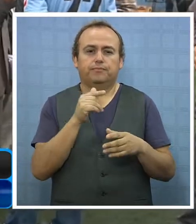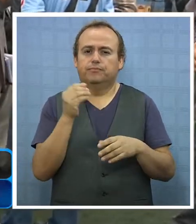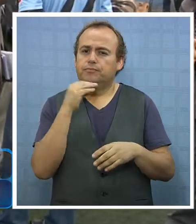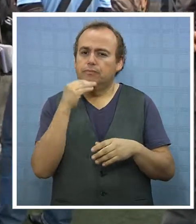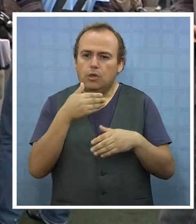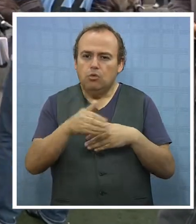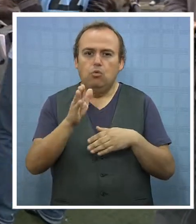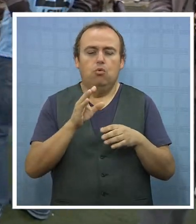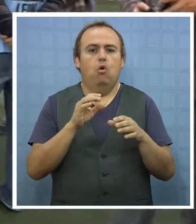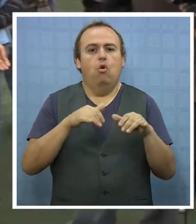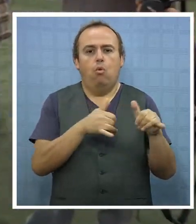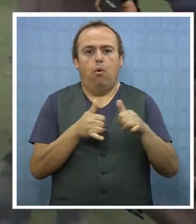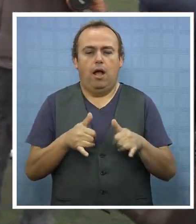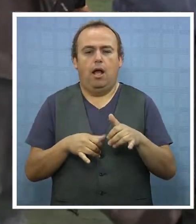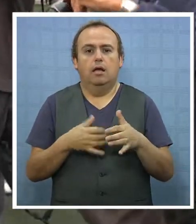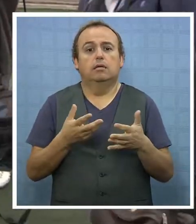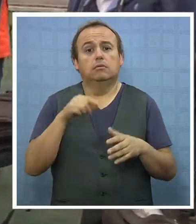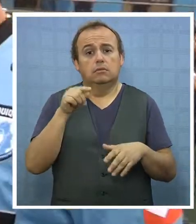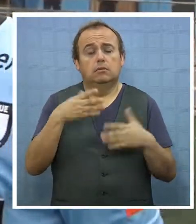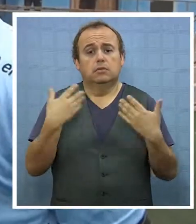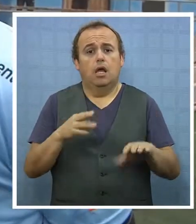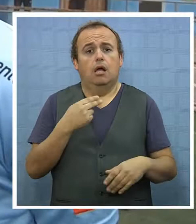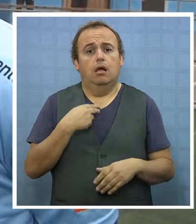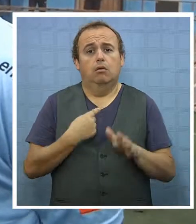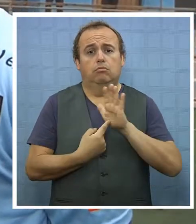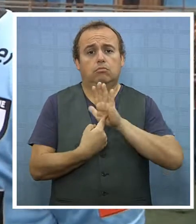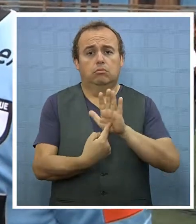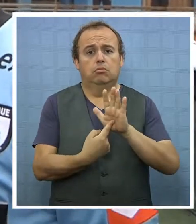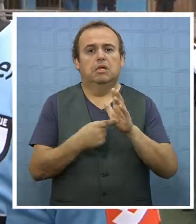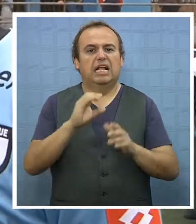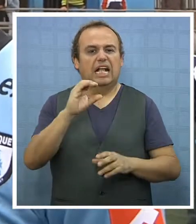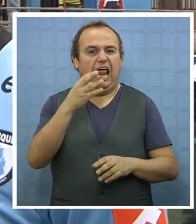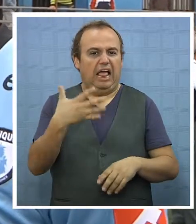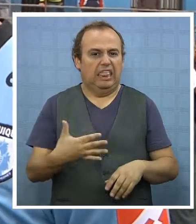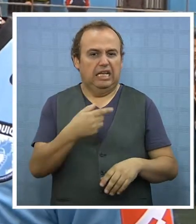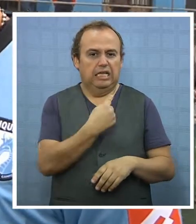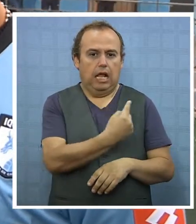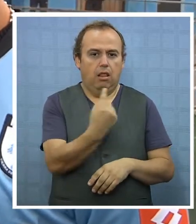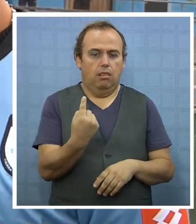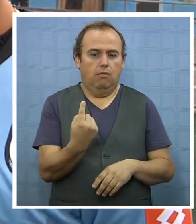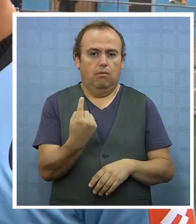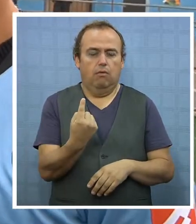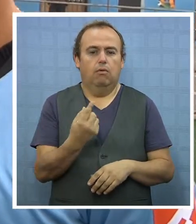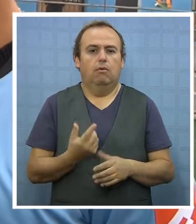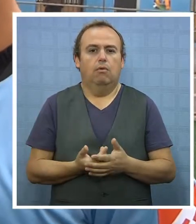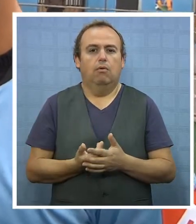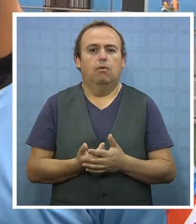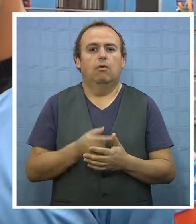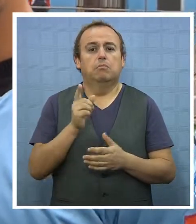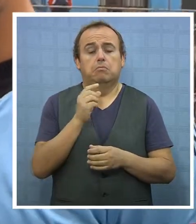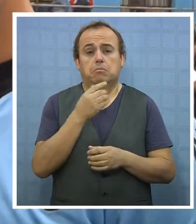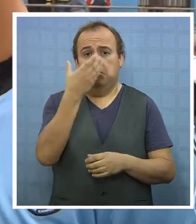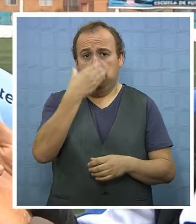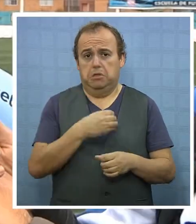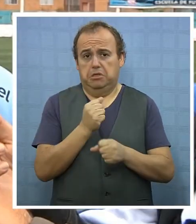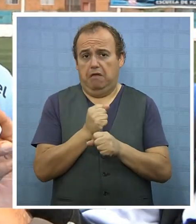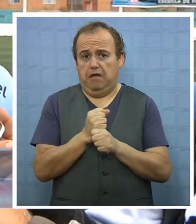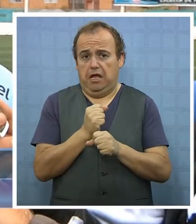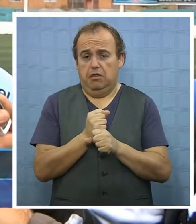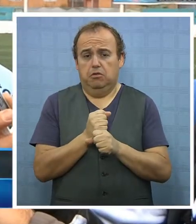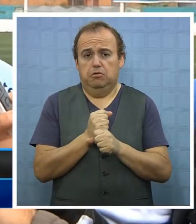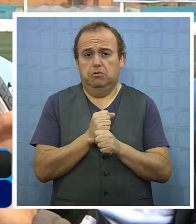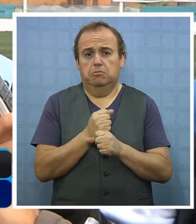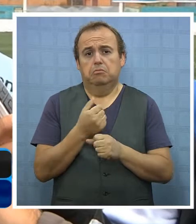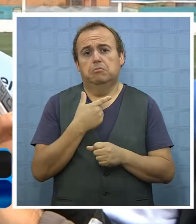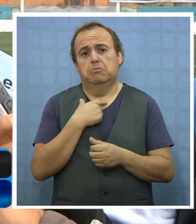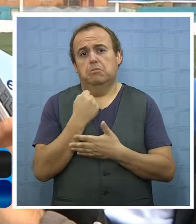antes posible. Para ello ya dieron a conocer sus características. Una persona trabajadora que trato de